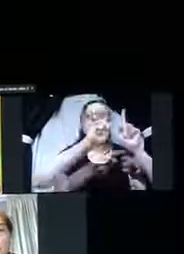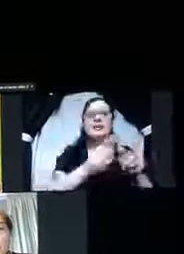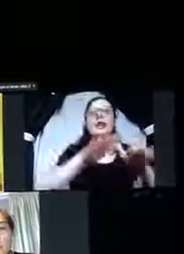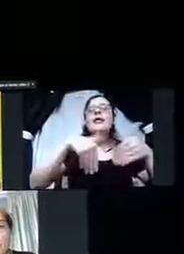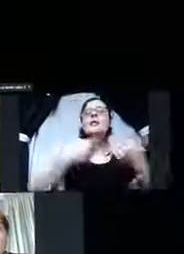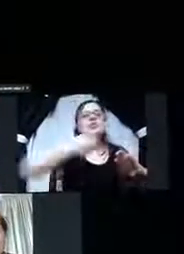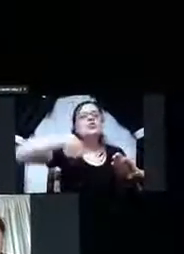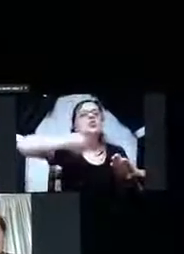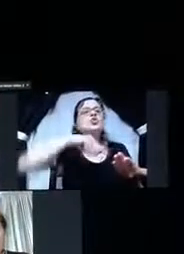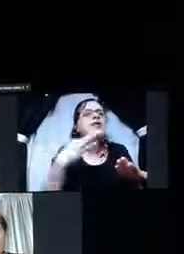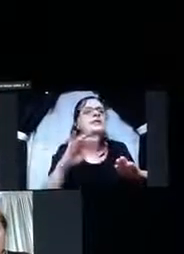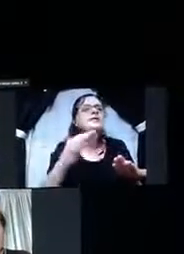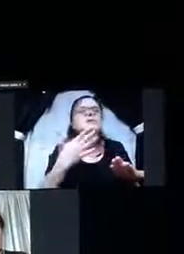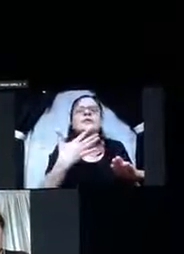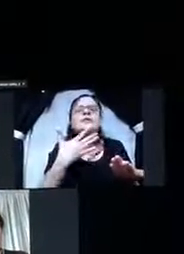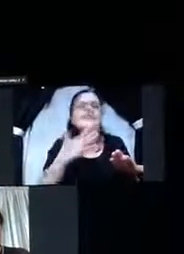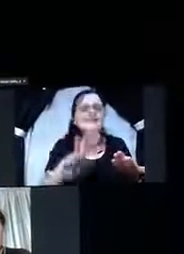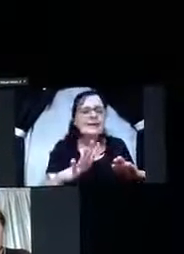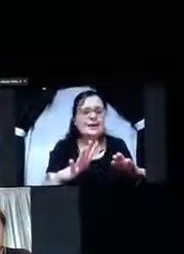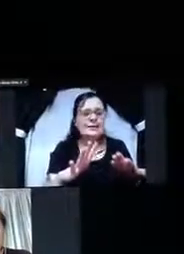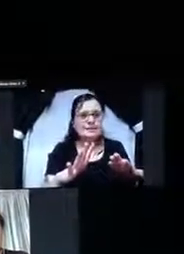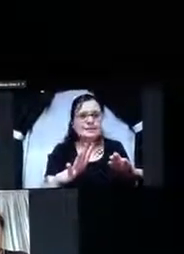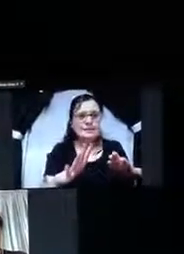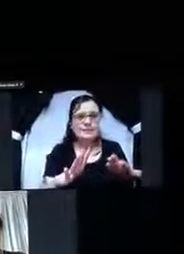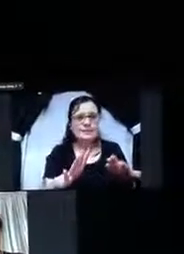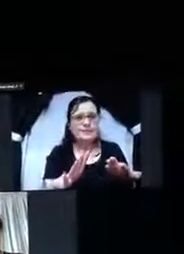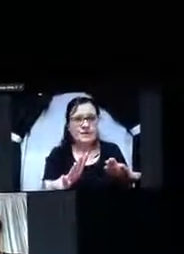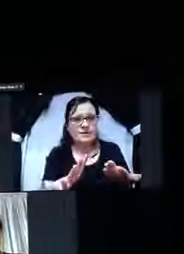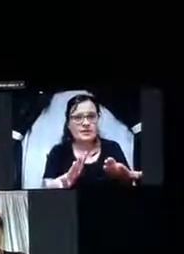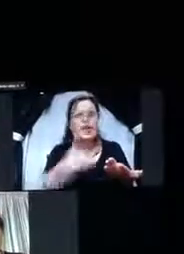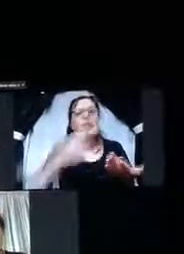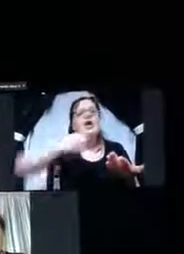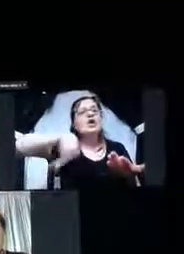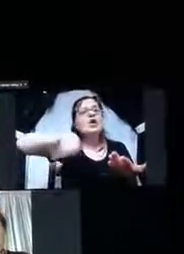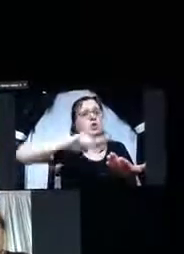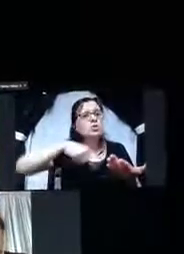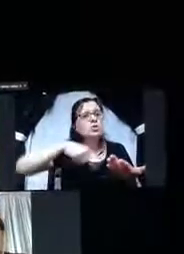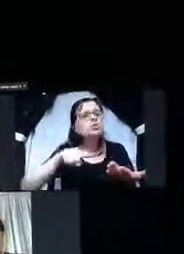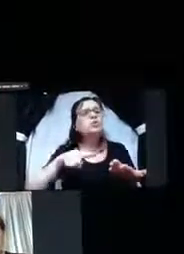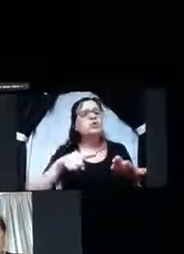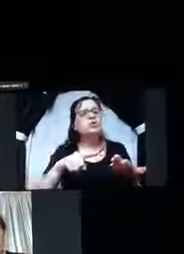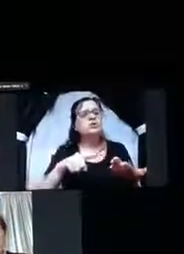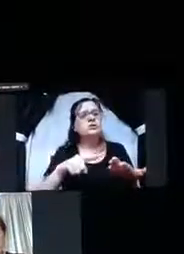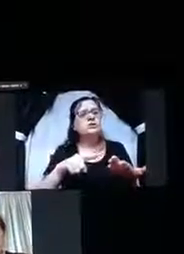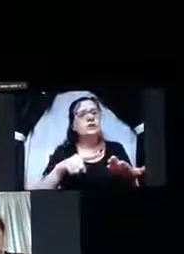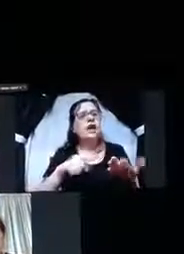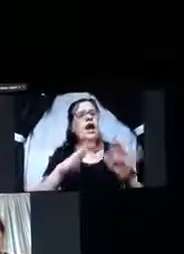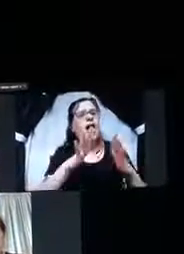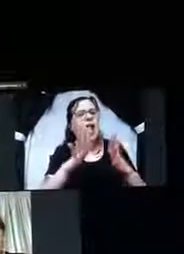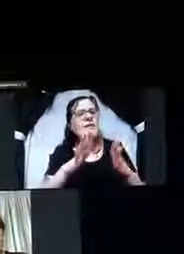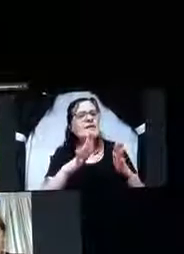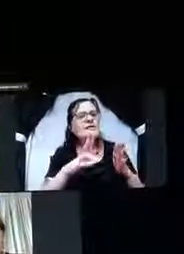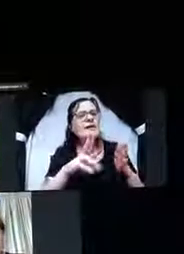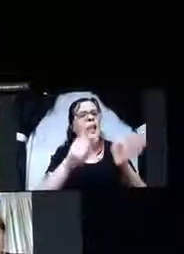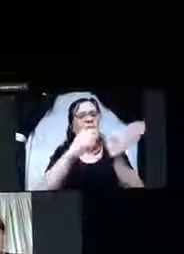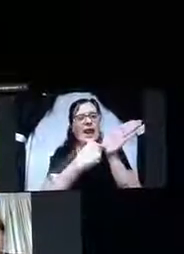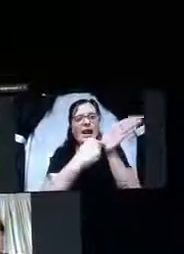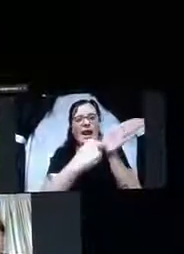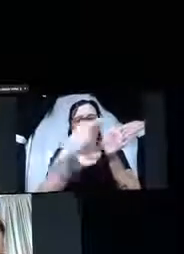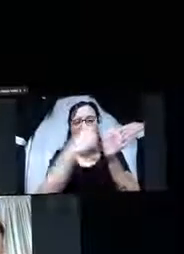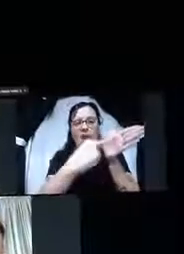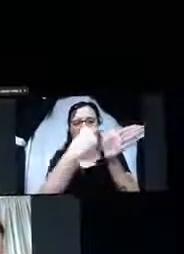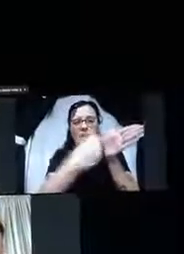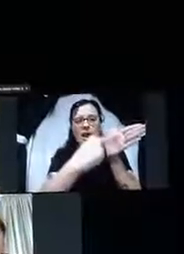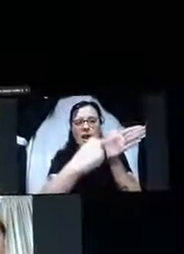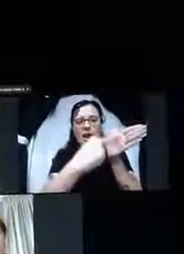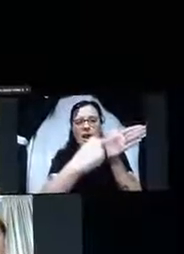que tenemos que entender es que si bien en etapas tempranas utilizamos la lectura como soporte de